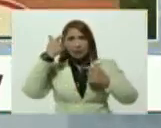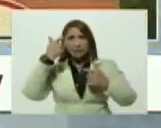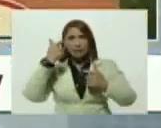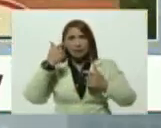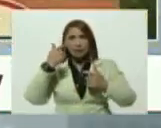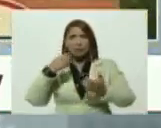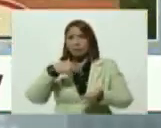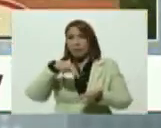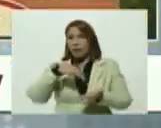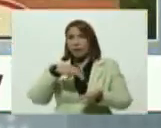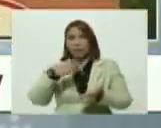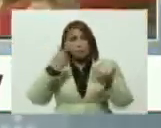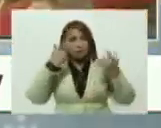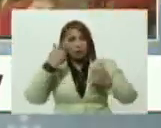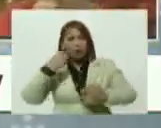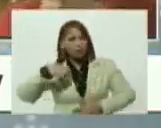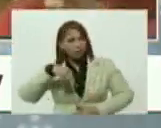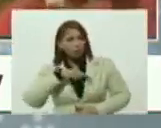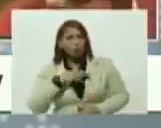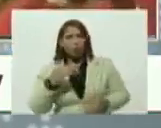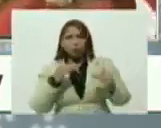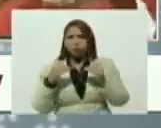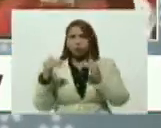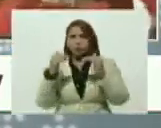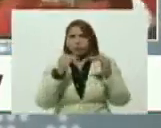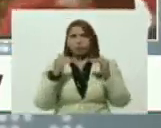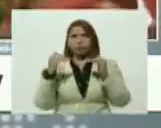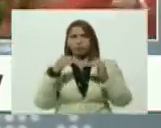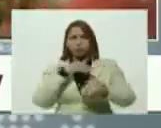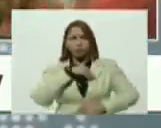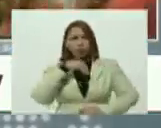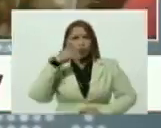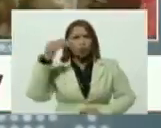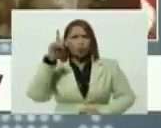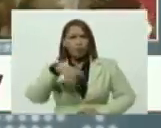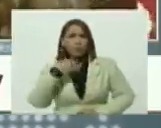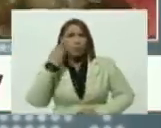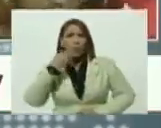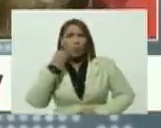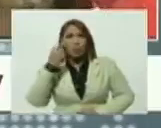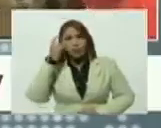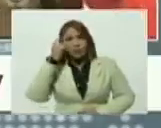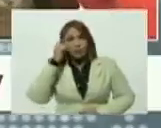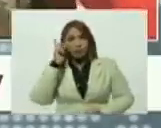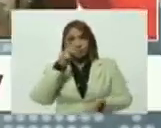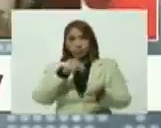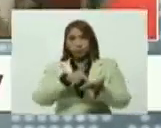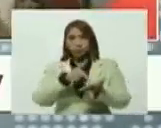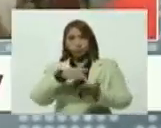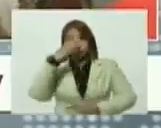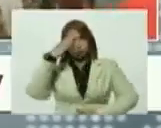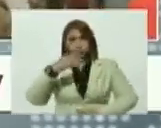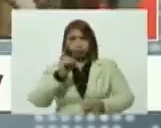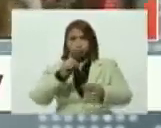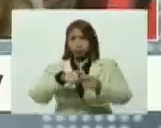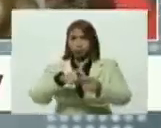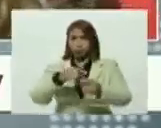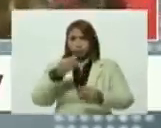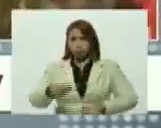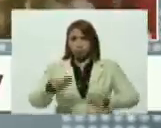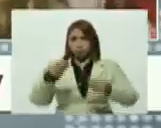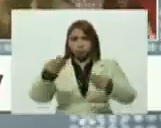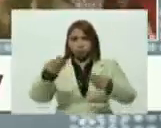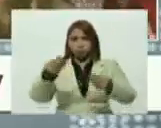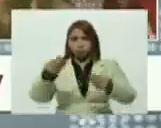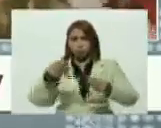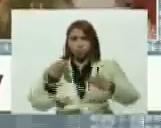está Chávez, entre nosotros. Allá está el Chávez joven, el día que llegó a la academia a presentar su examen,